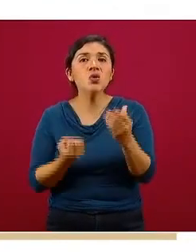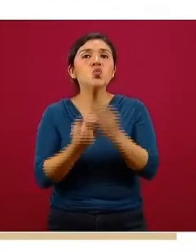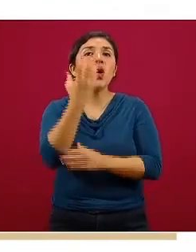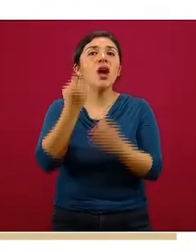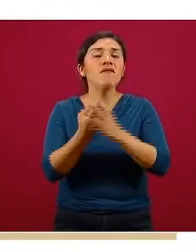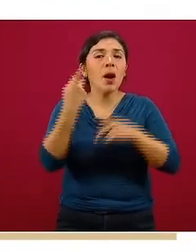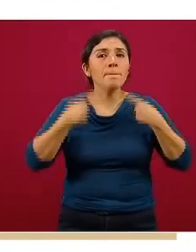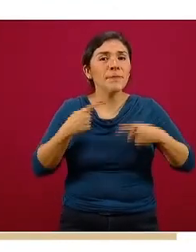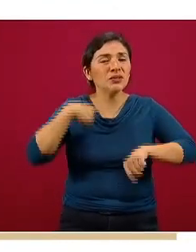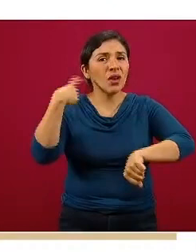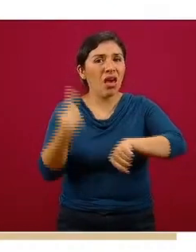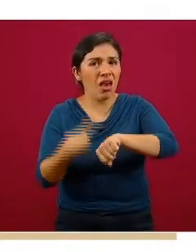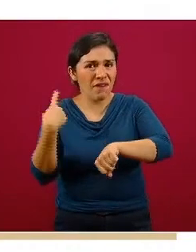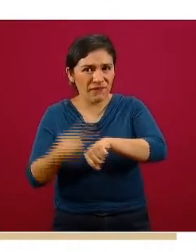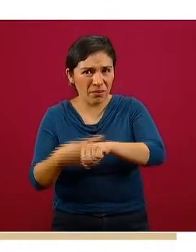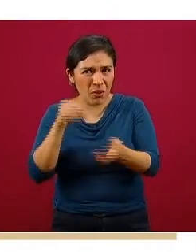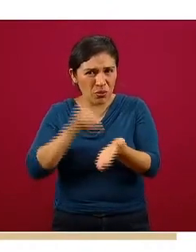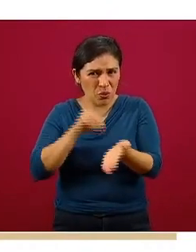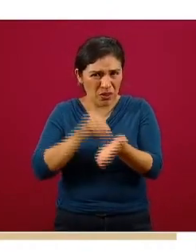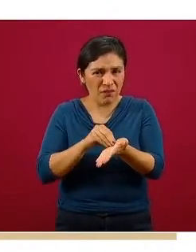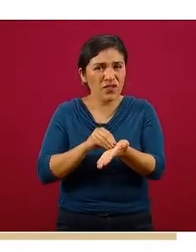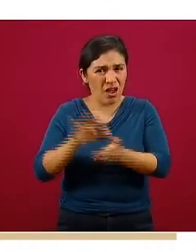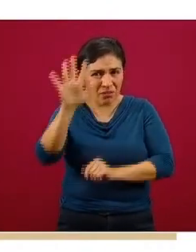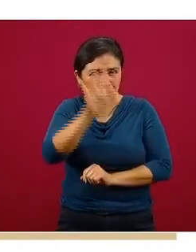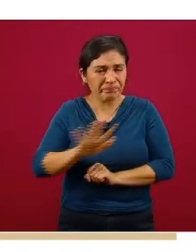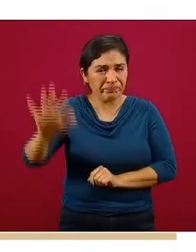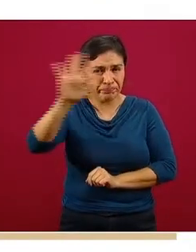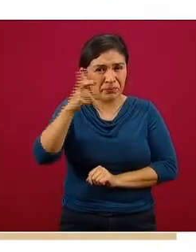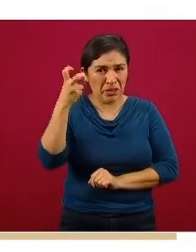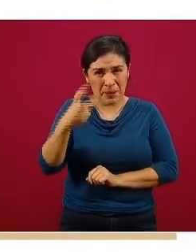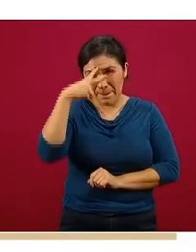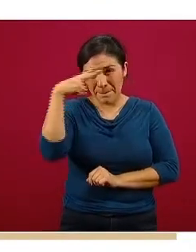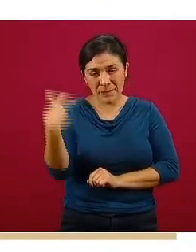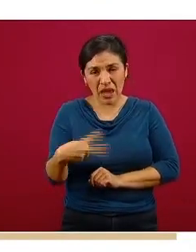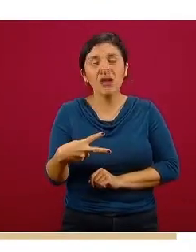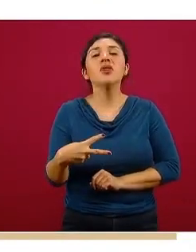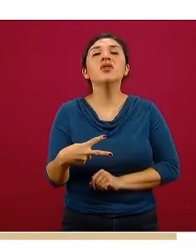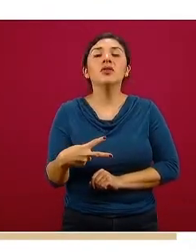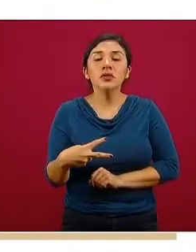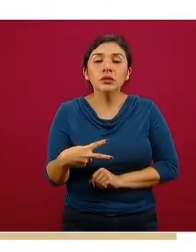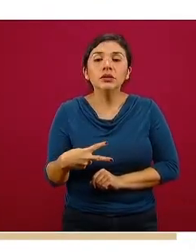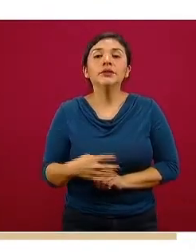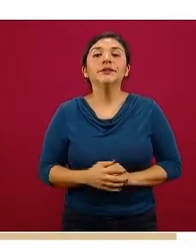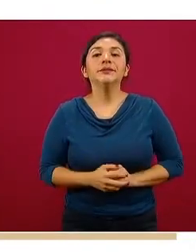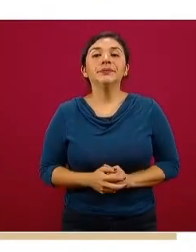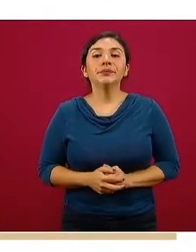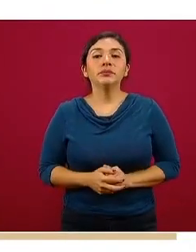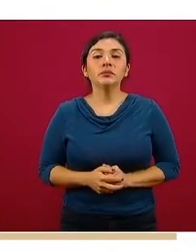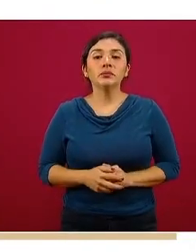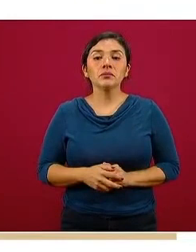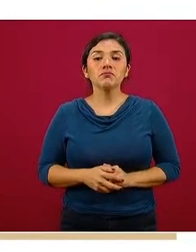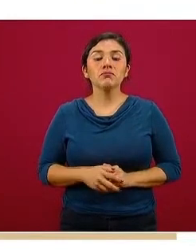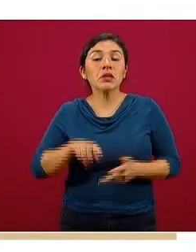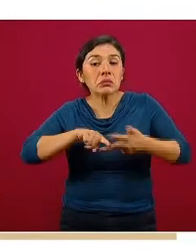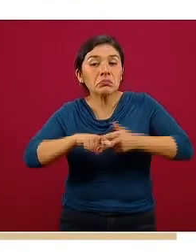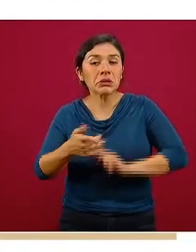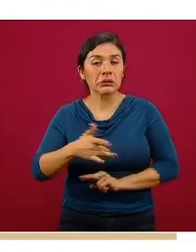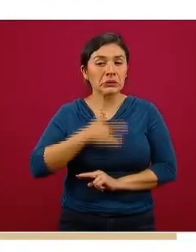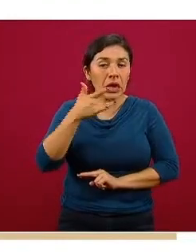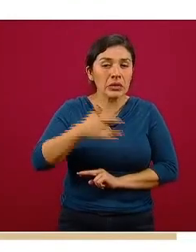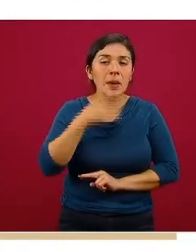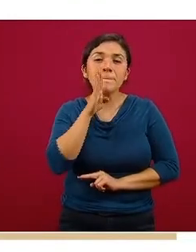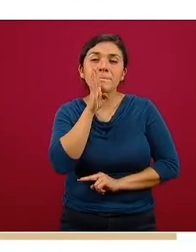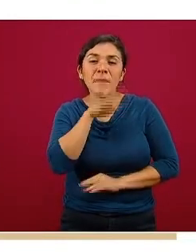evidencian un poco la epidemia activa en México, casos confirmados con inicio de síntomas en los